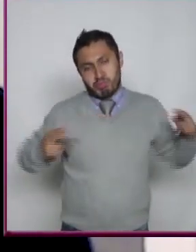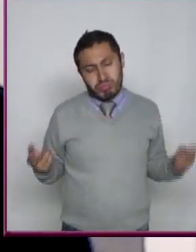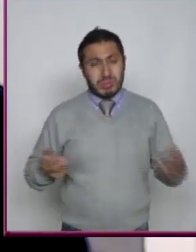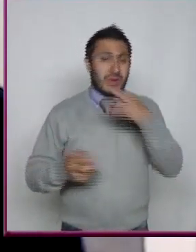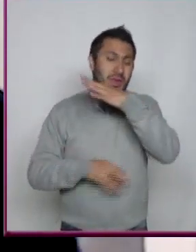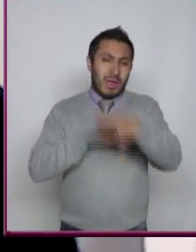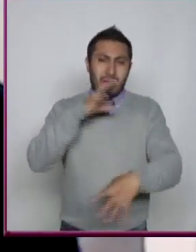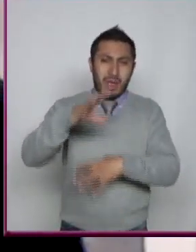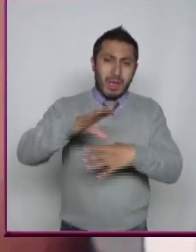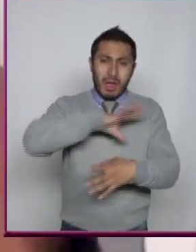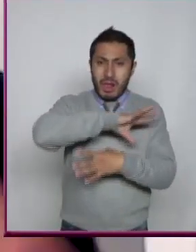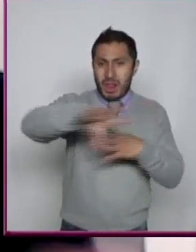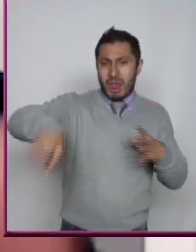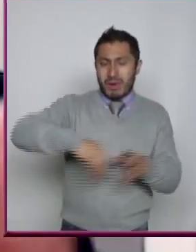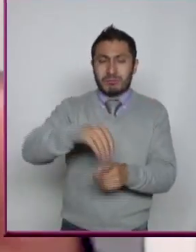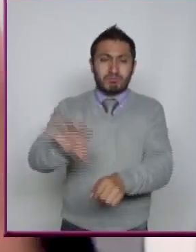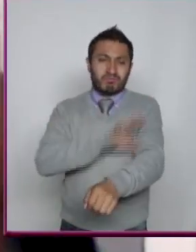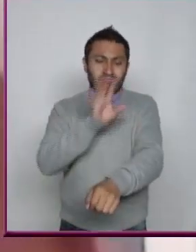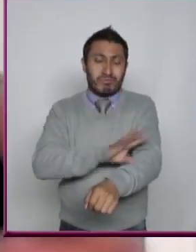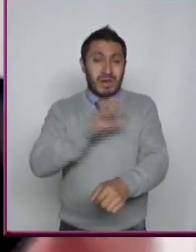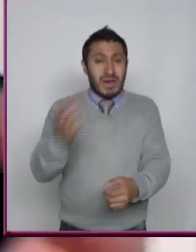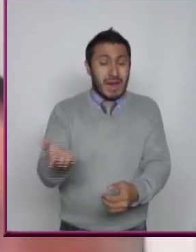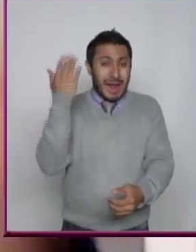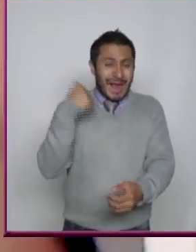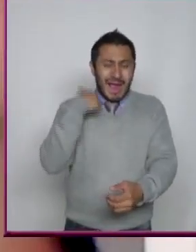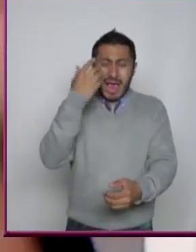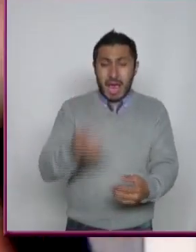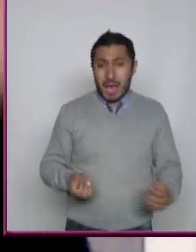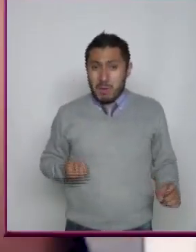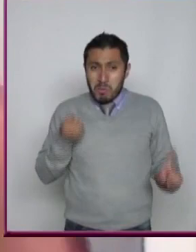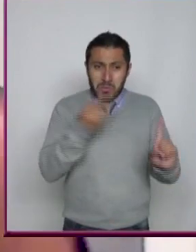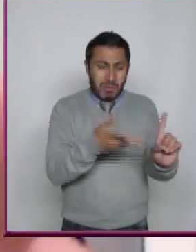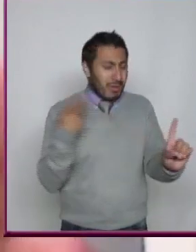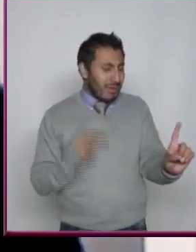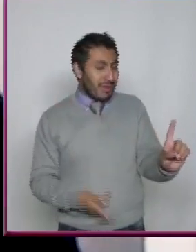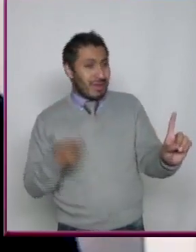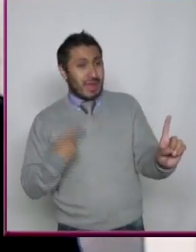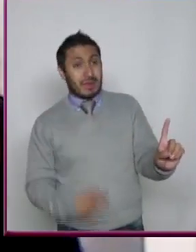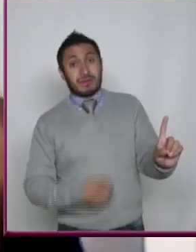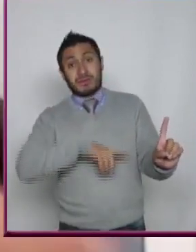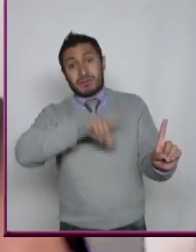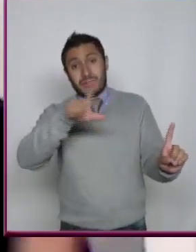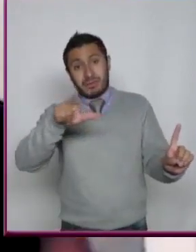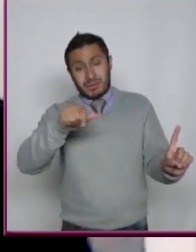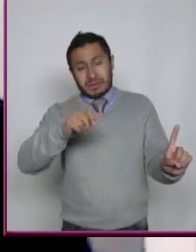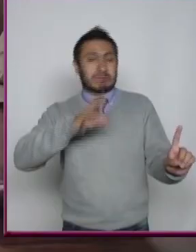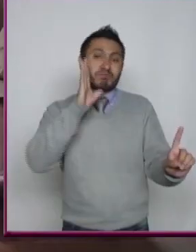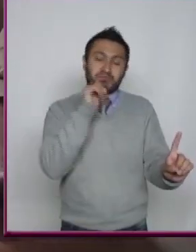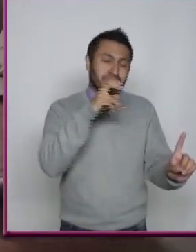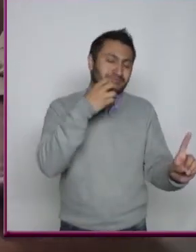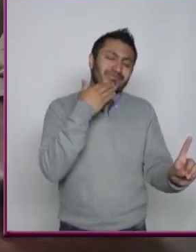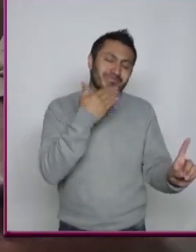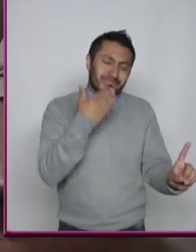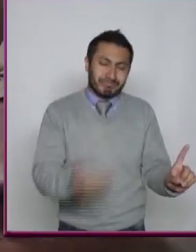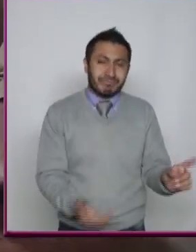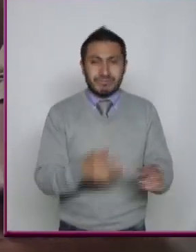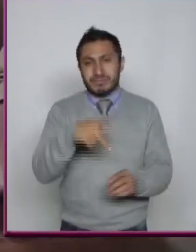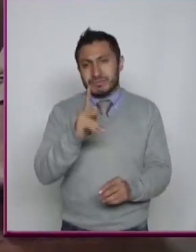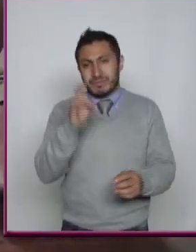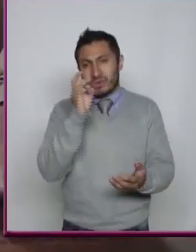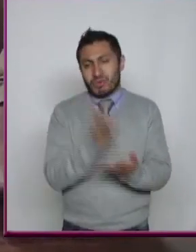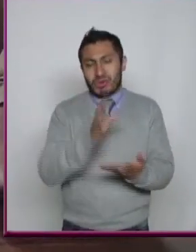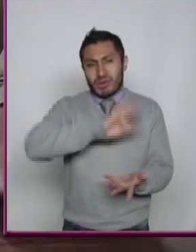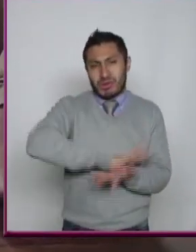toda esta energía que en algún momento quería depositarse en esta persona y que ya no se pudo depositar, está bien, ¿no? Simplemente se